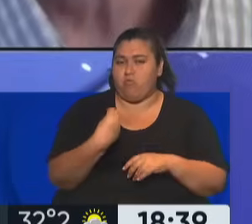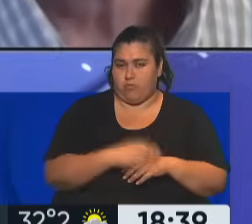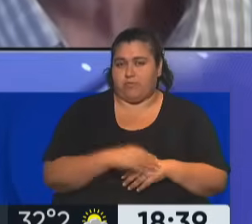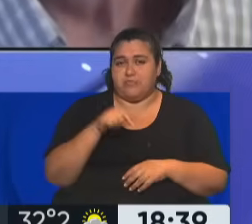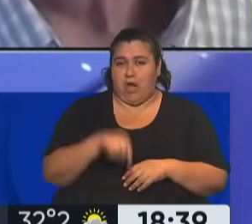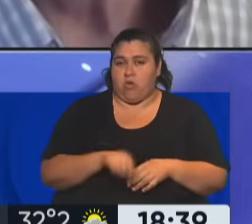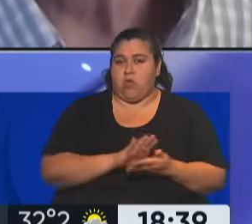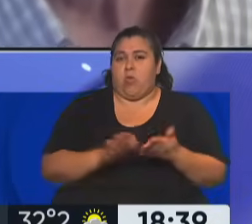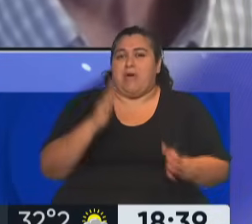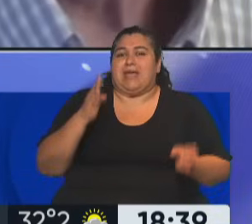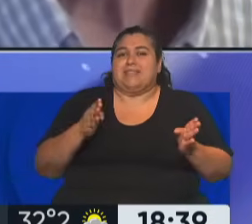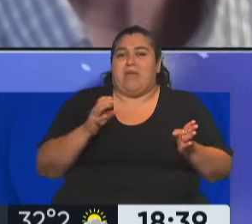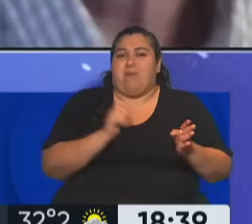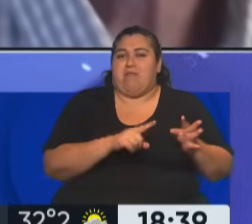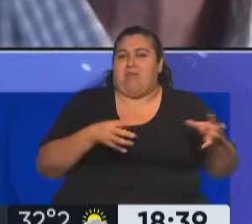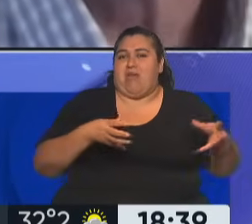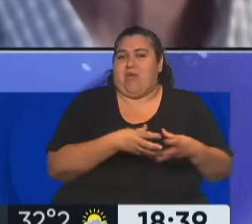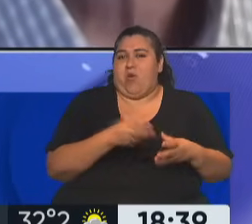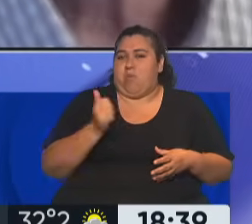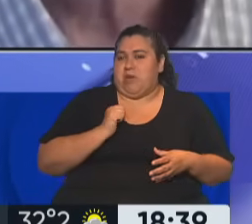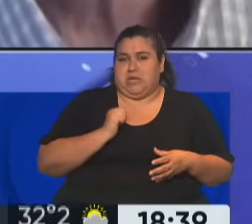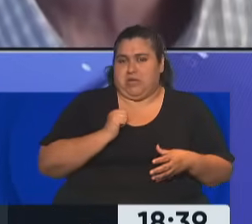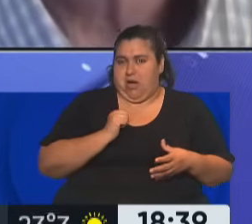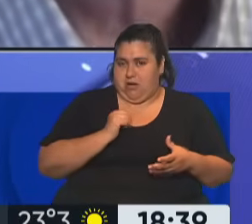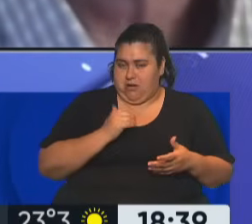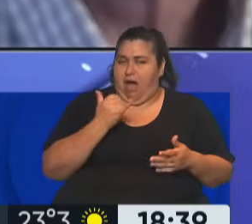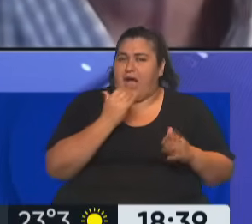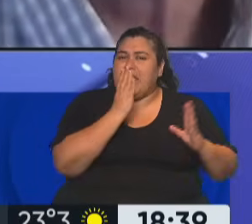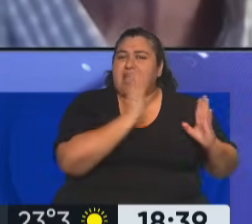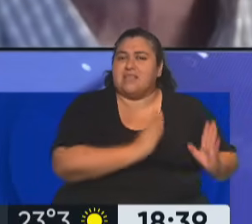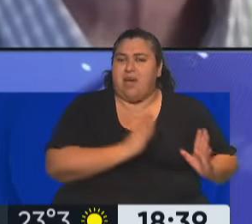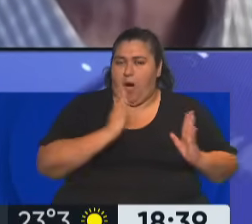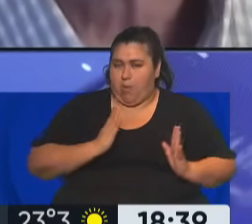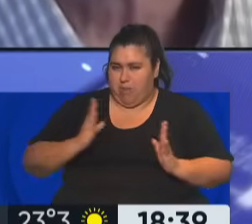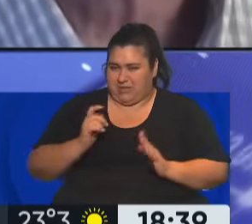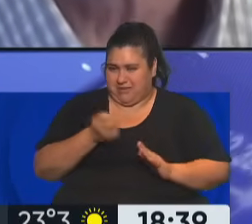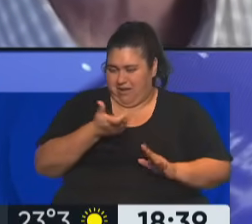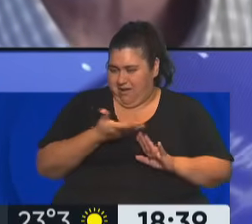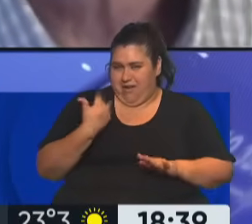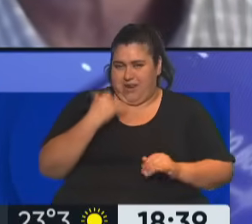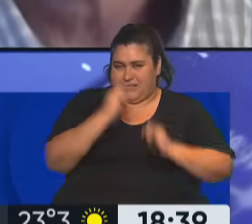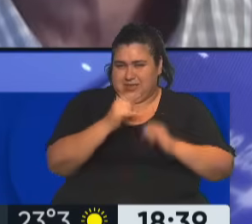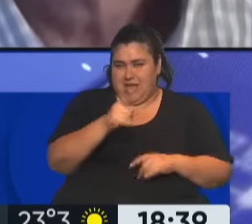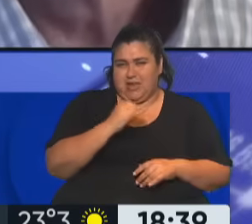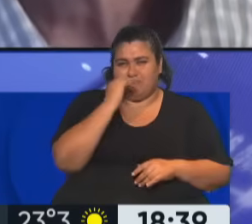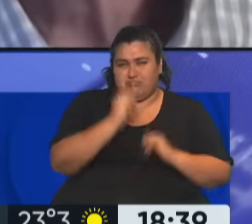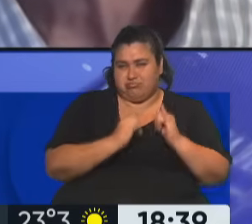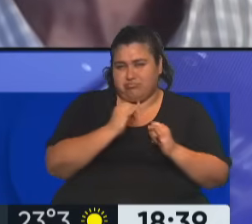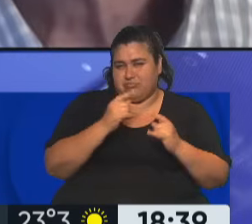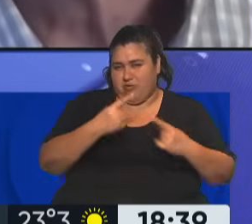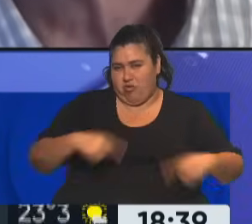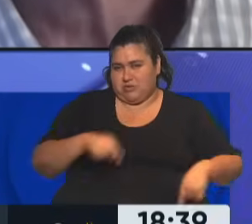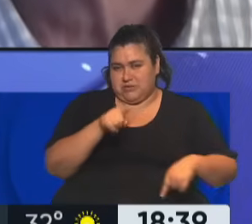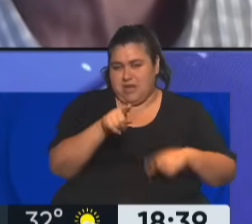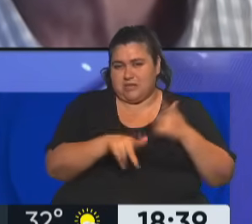escalada militar, Sí. ¿no? La escalada tiene varias fases. Una, recién lo mencionaban los colegas que ustedes